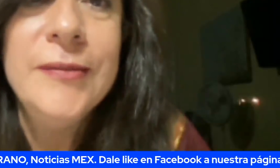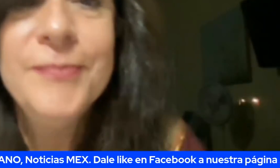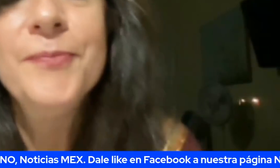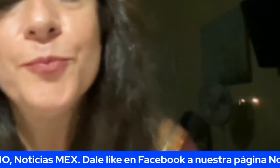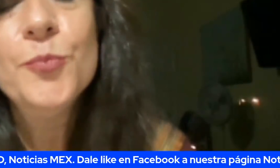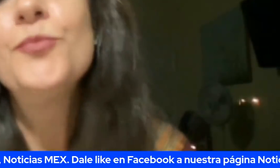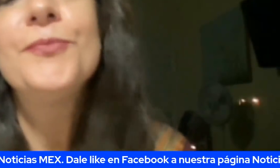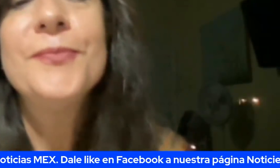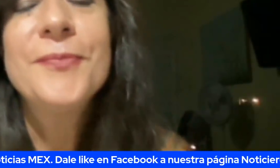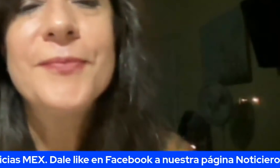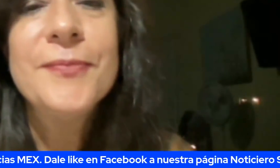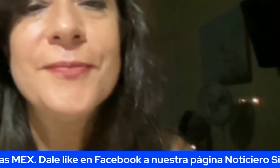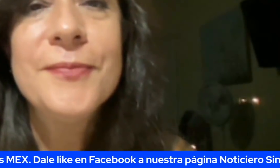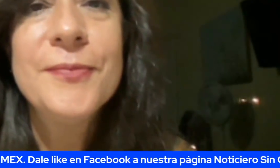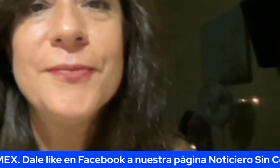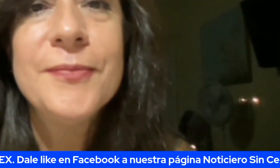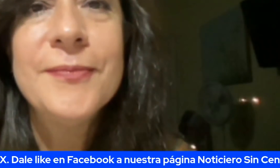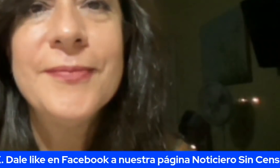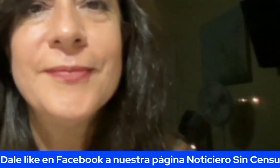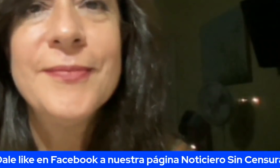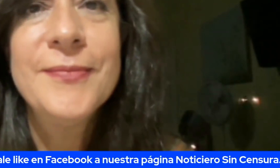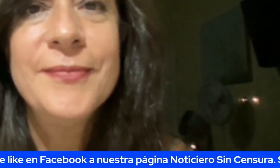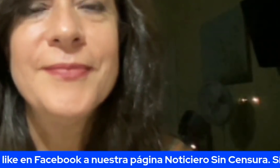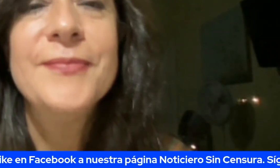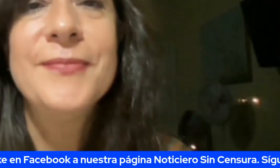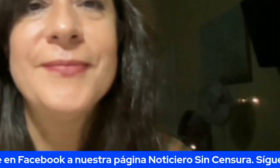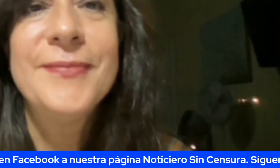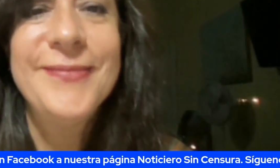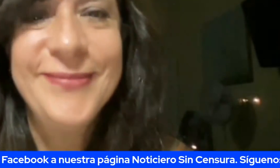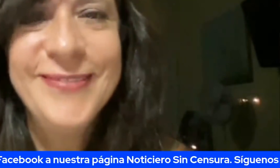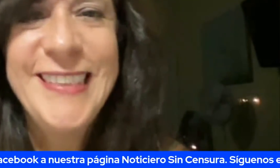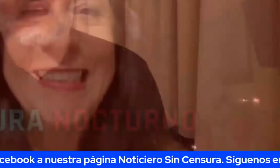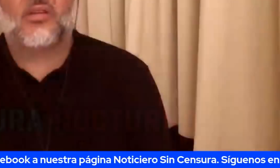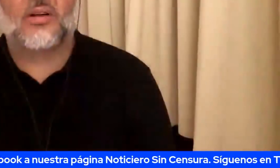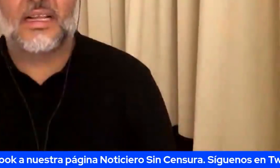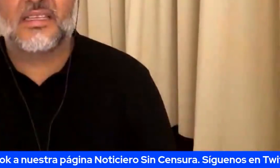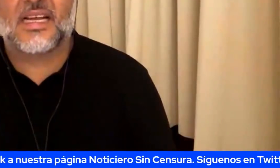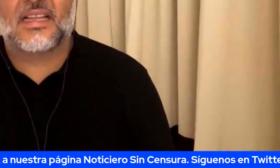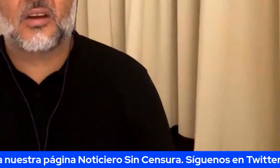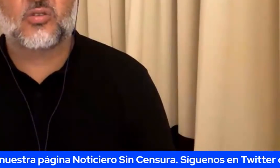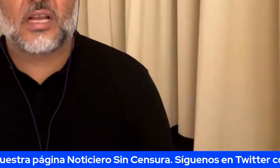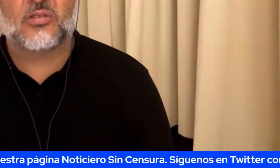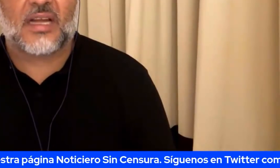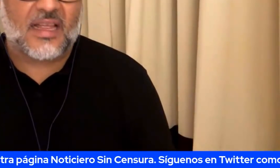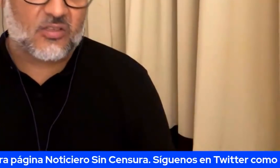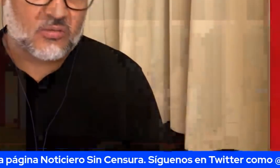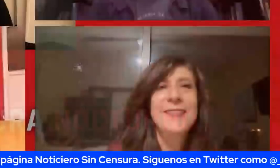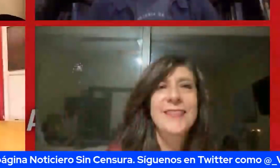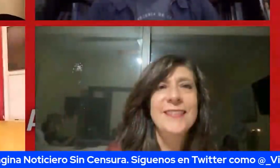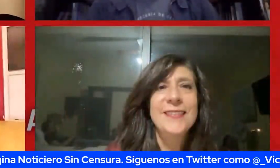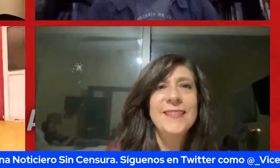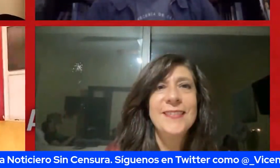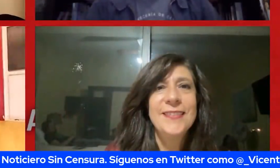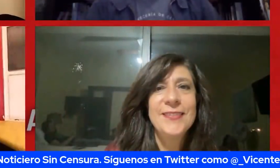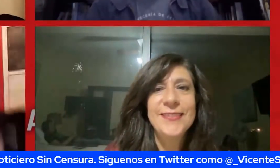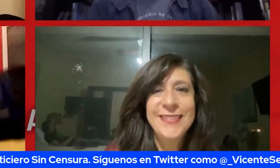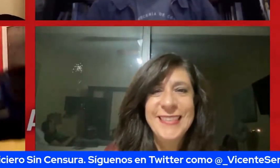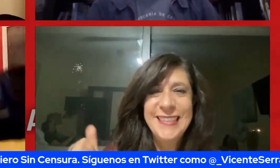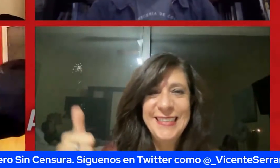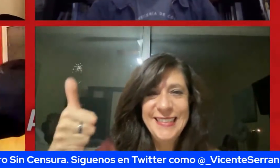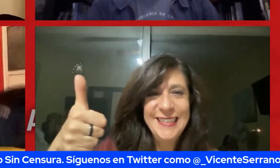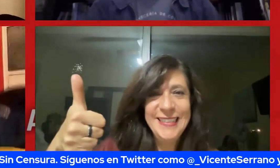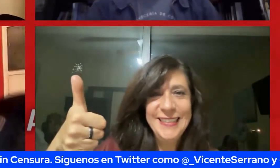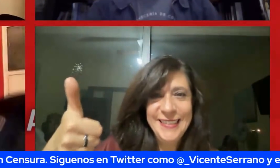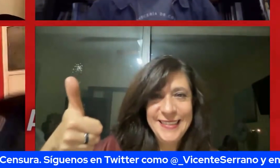responda, ¿no? Pues sí. Te agradezco mucho, doctora, la doctora Leticia Calderón Chelius, te agradezco mucho, Víctor Aramburu,